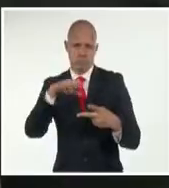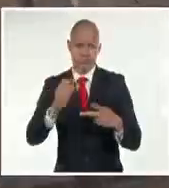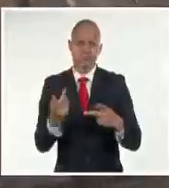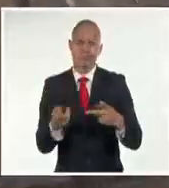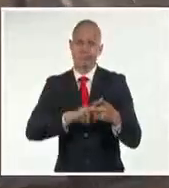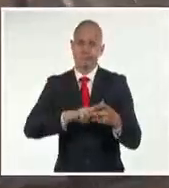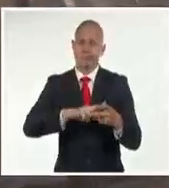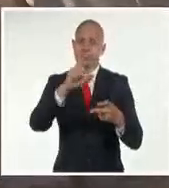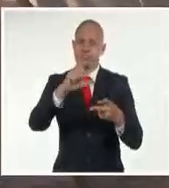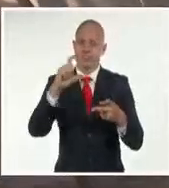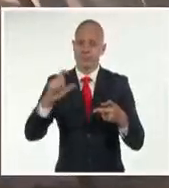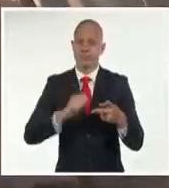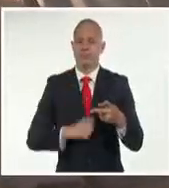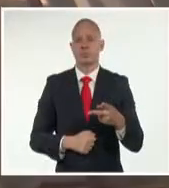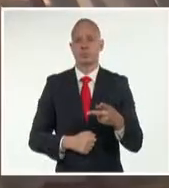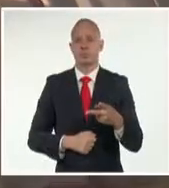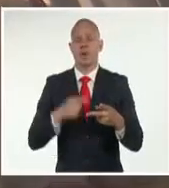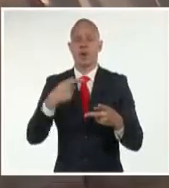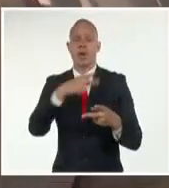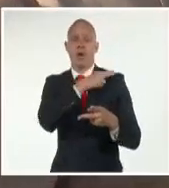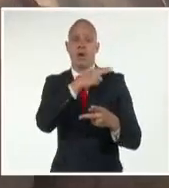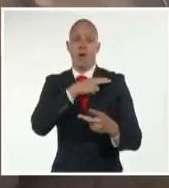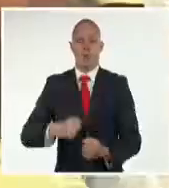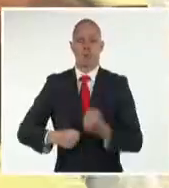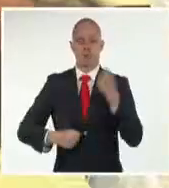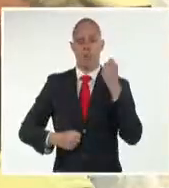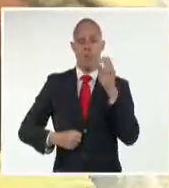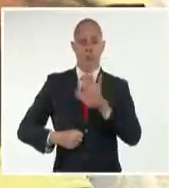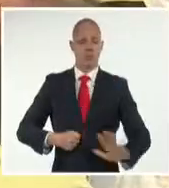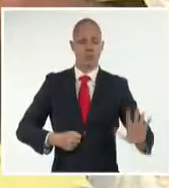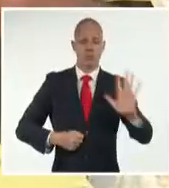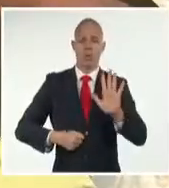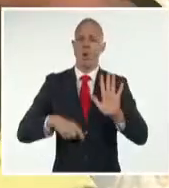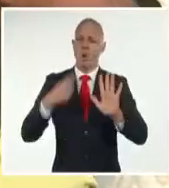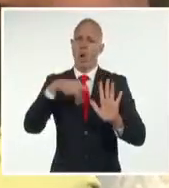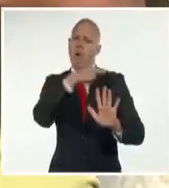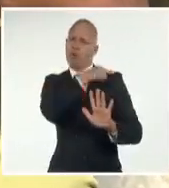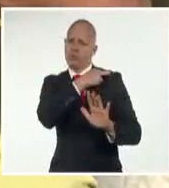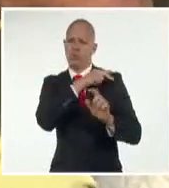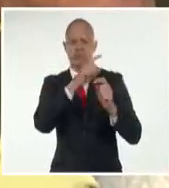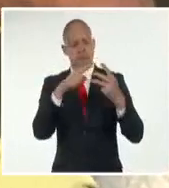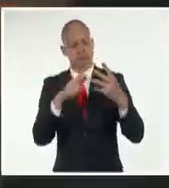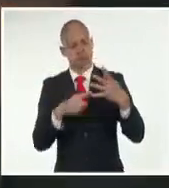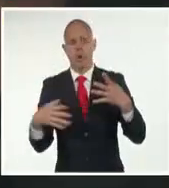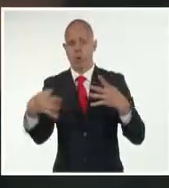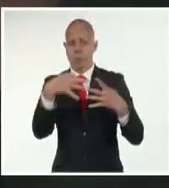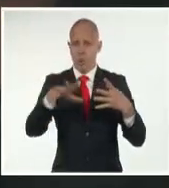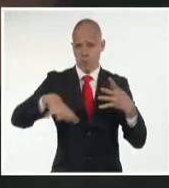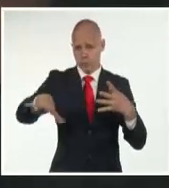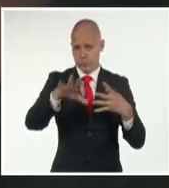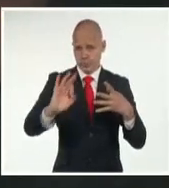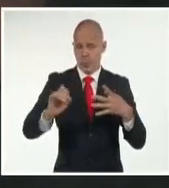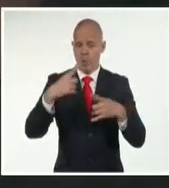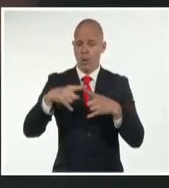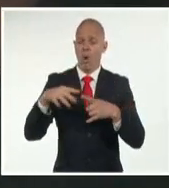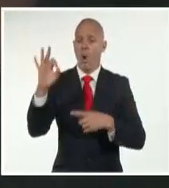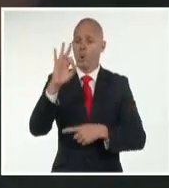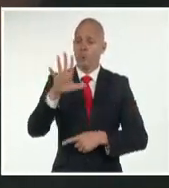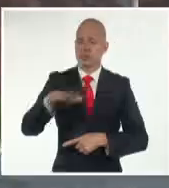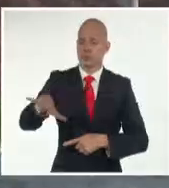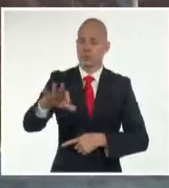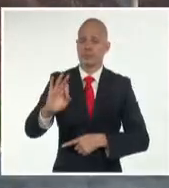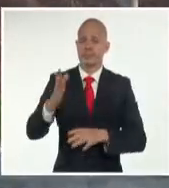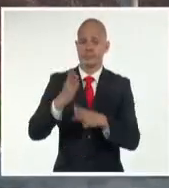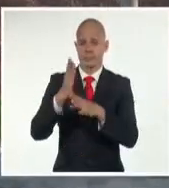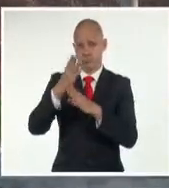Central y jefe del Ejército Oriental. Junto a ellos, dirigentes del partido, el gobierno y las organizaciones de masas en el